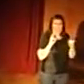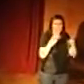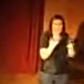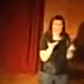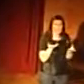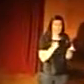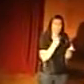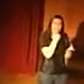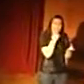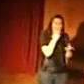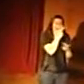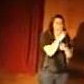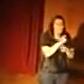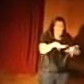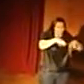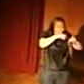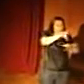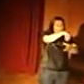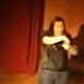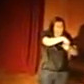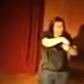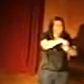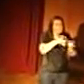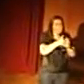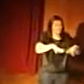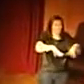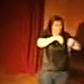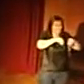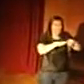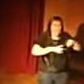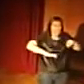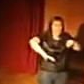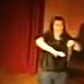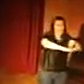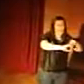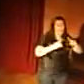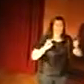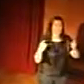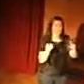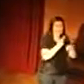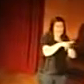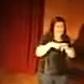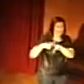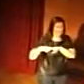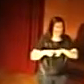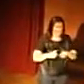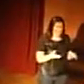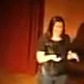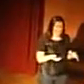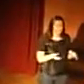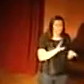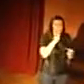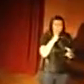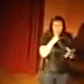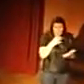gran monumento que lo protagonice y que articule todo el espacio alrededor piensen ya en este momento y fíjense que que momento tan temprano